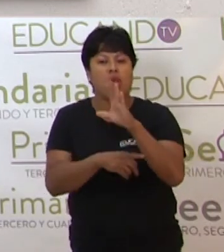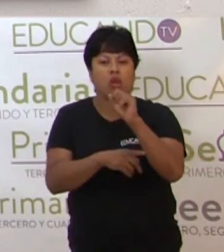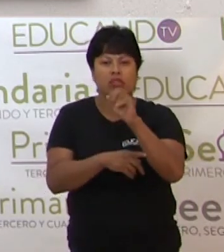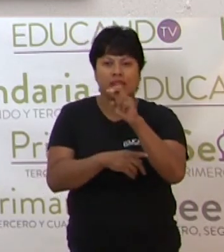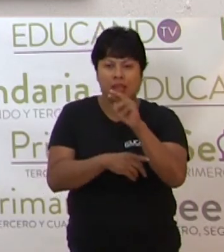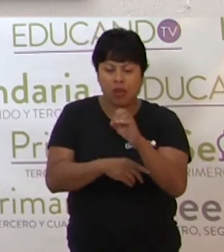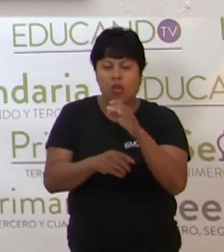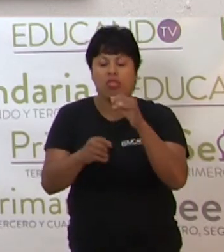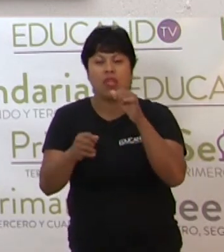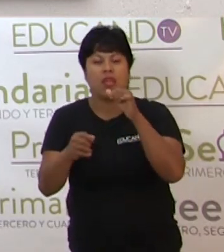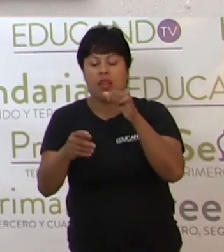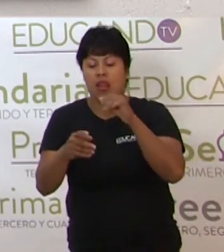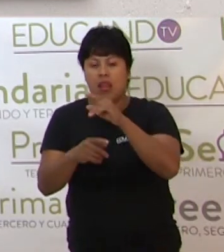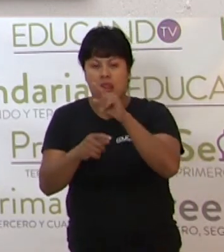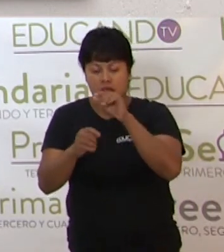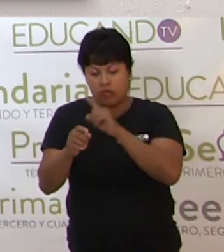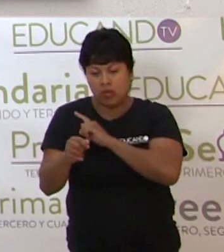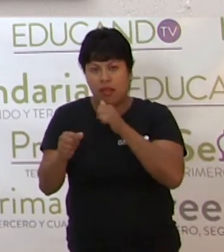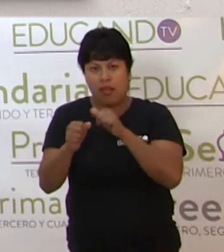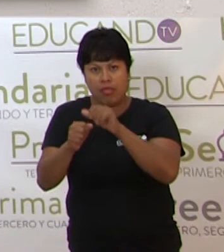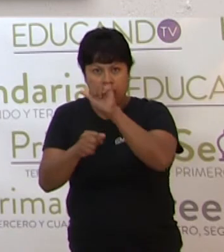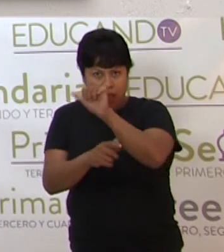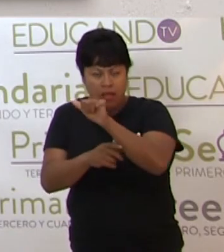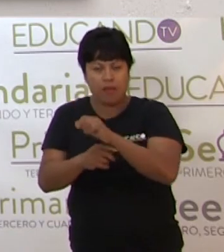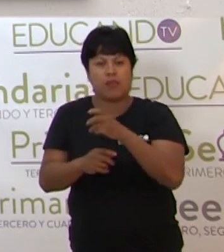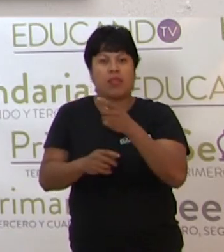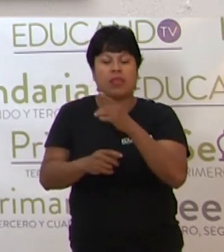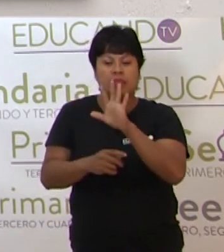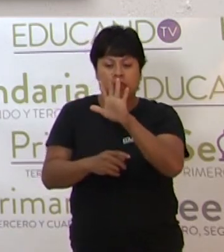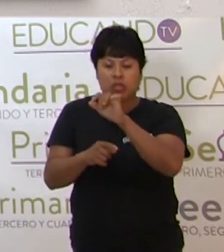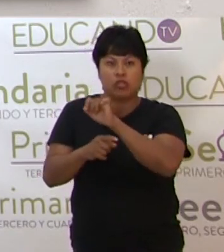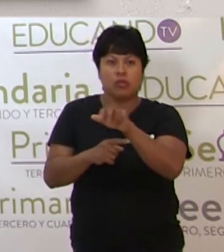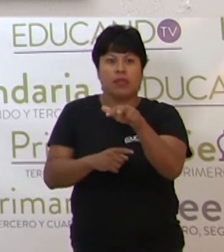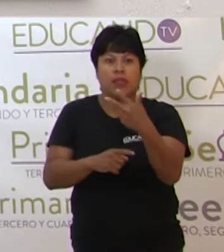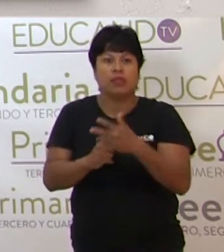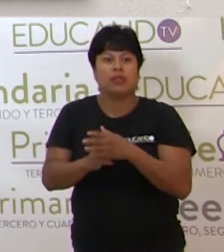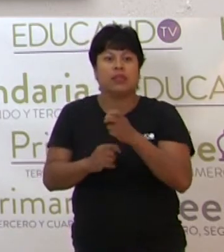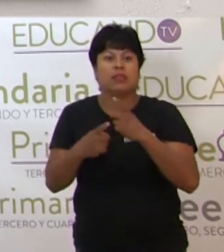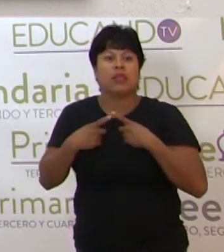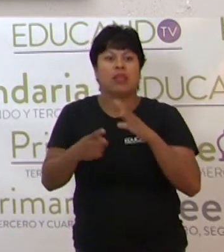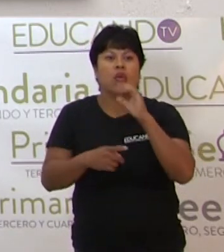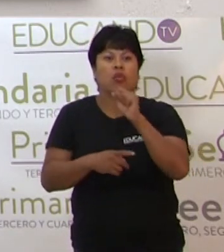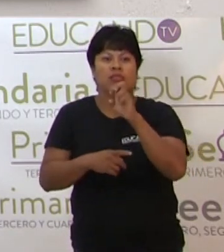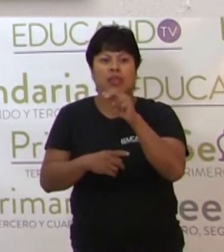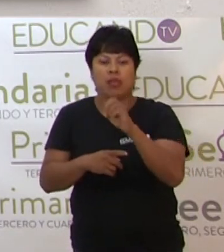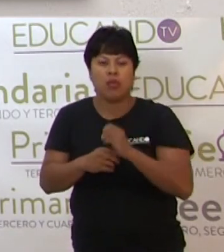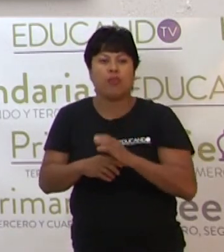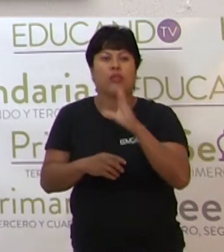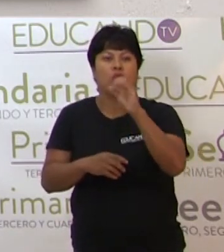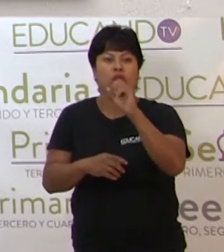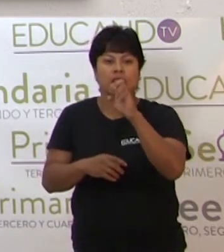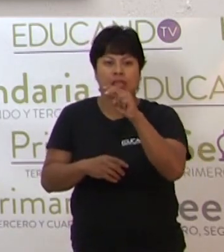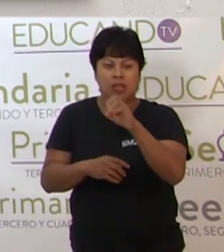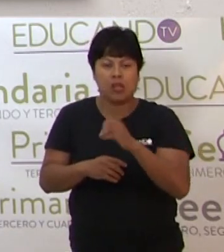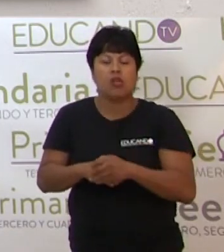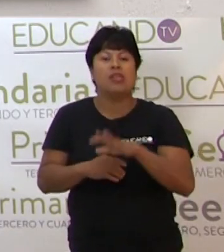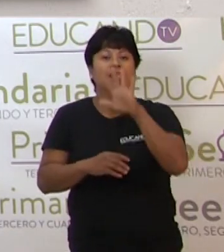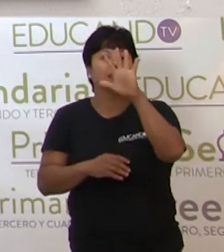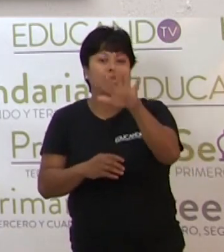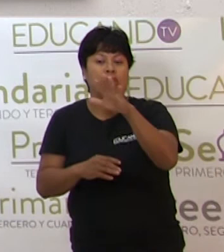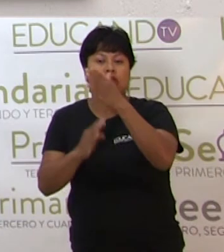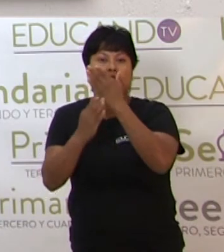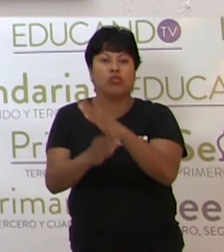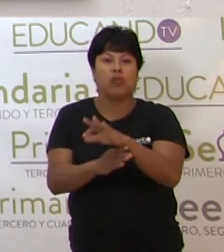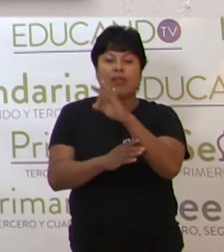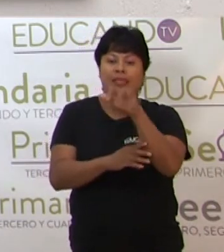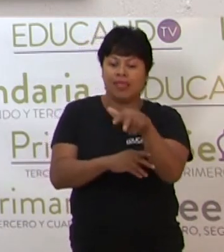del ángulo A, 5 sobre 13, aquí ya nos están dando el coseno, ¿sí? Coseno 5 sobre